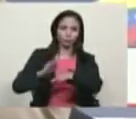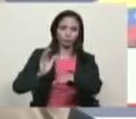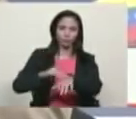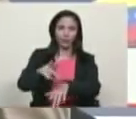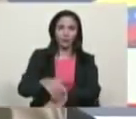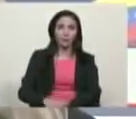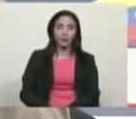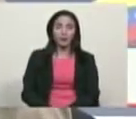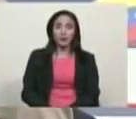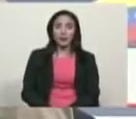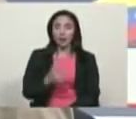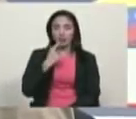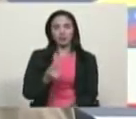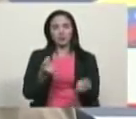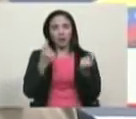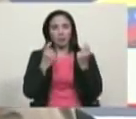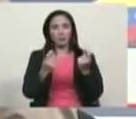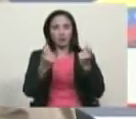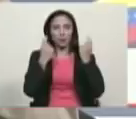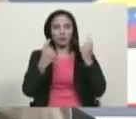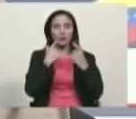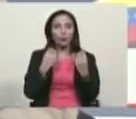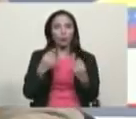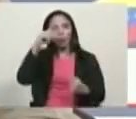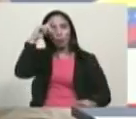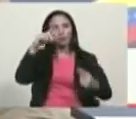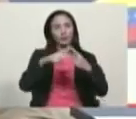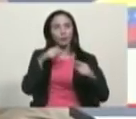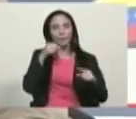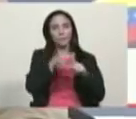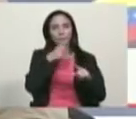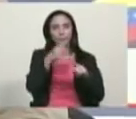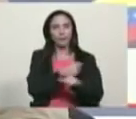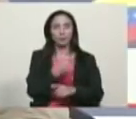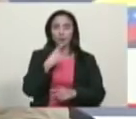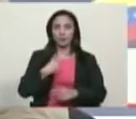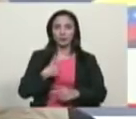tratando de enseñarme la intensidad de esta batalla,